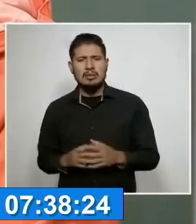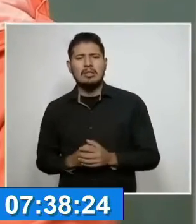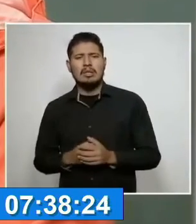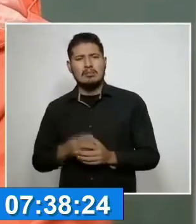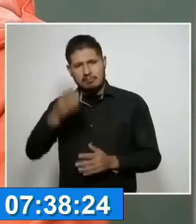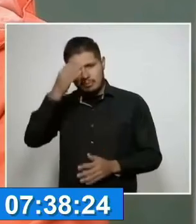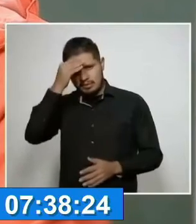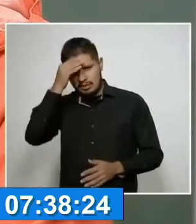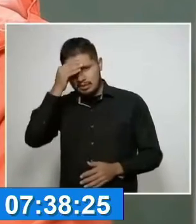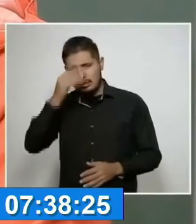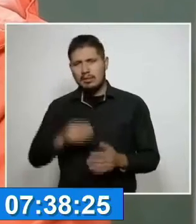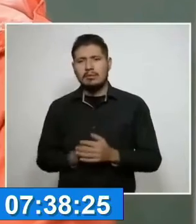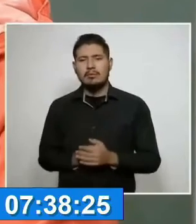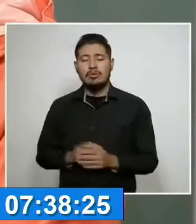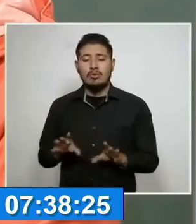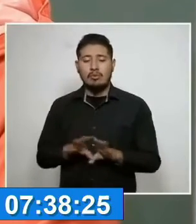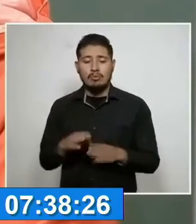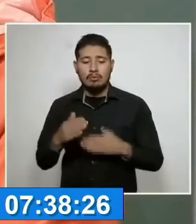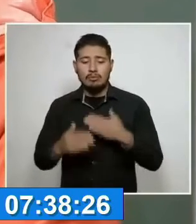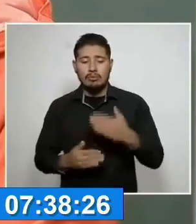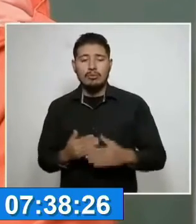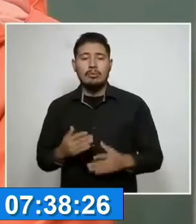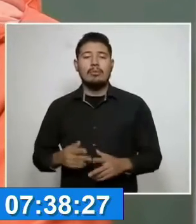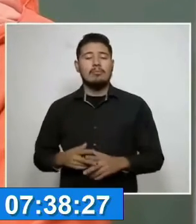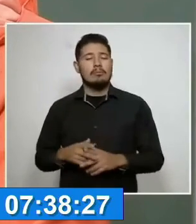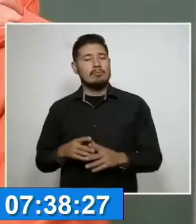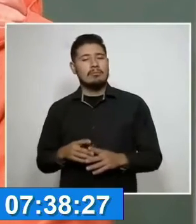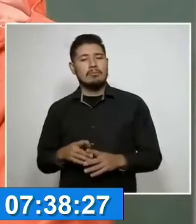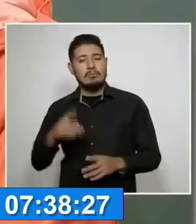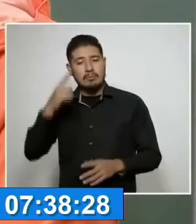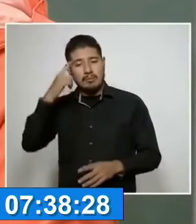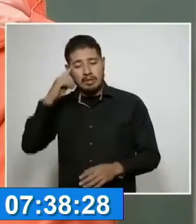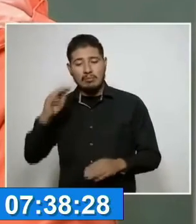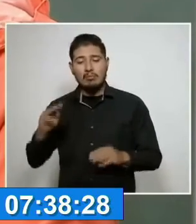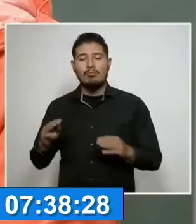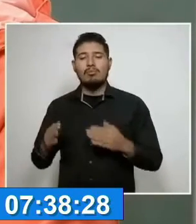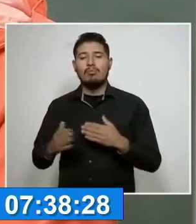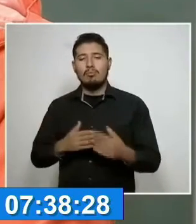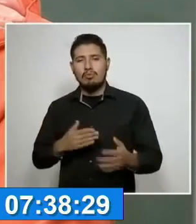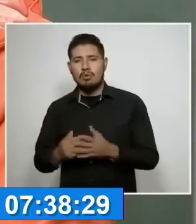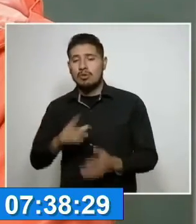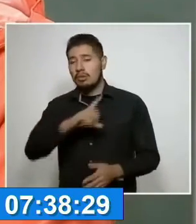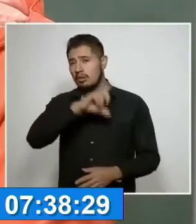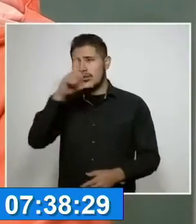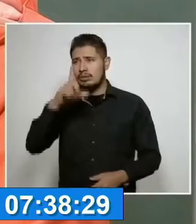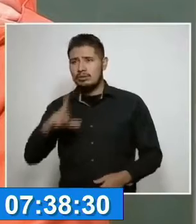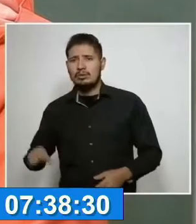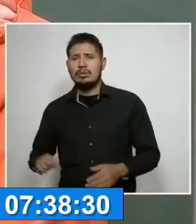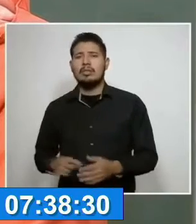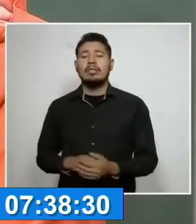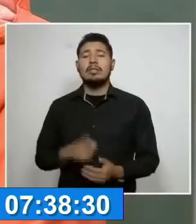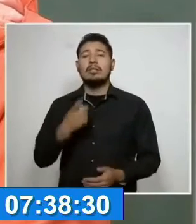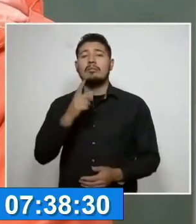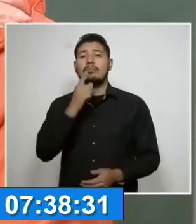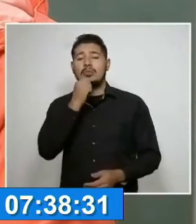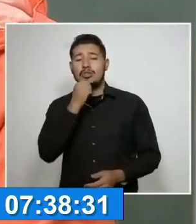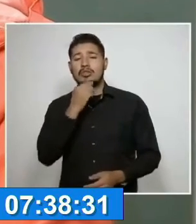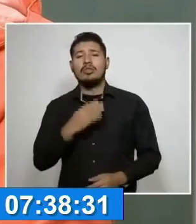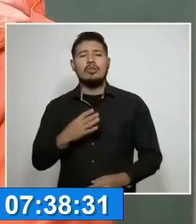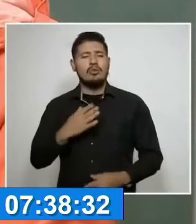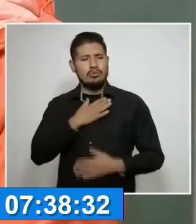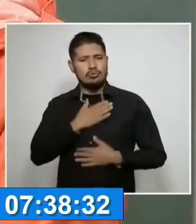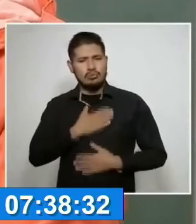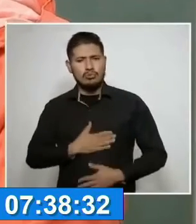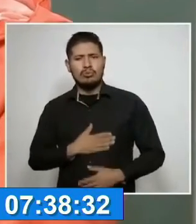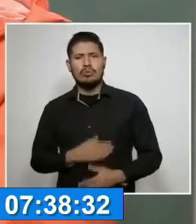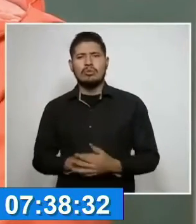instruidos en los procedimientos y mecanismos que prevé el Modelo Nacional de Policía y Justicia